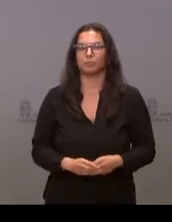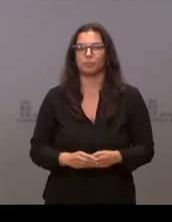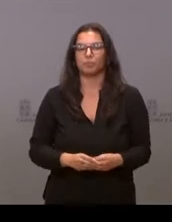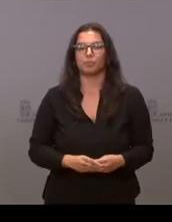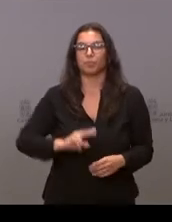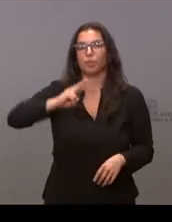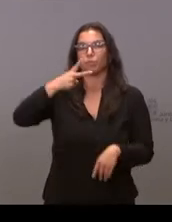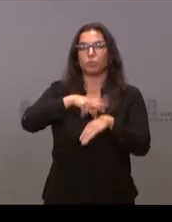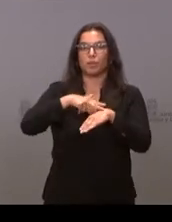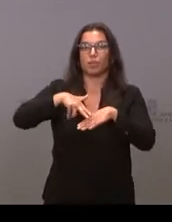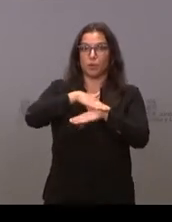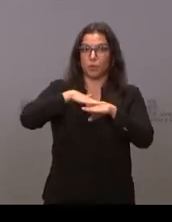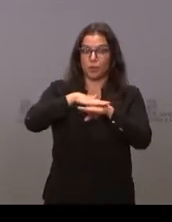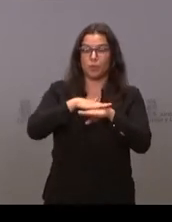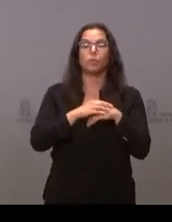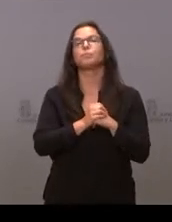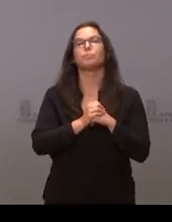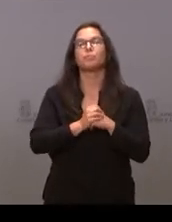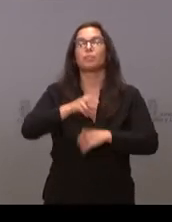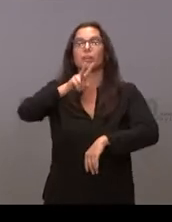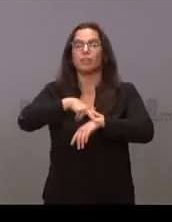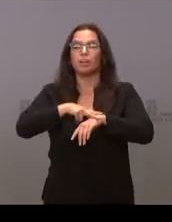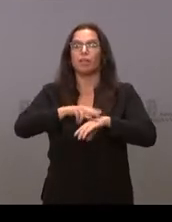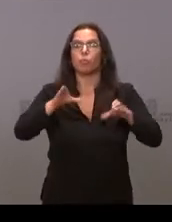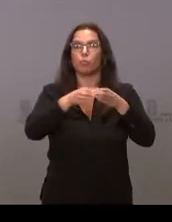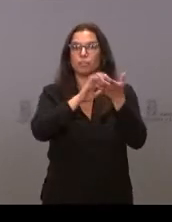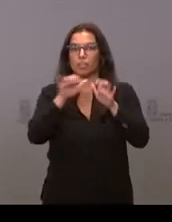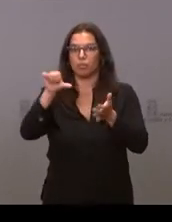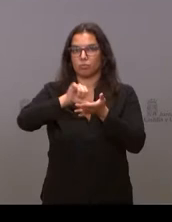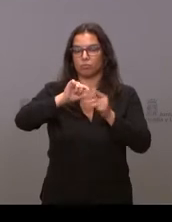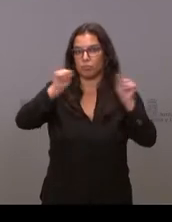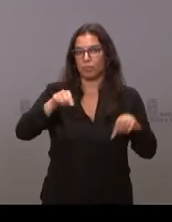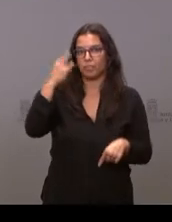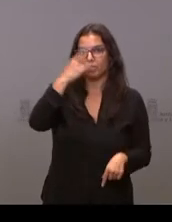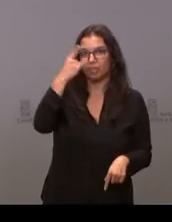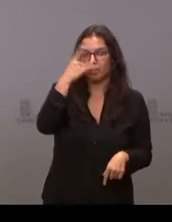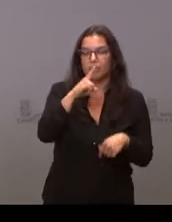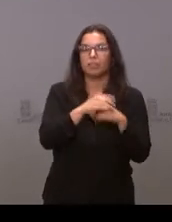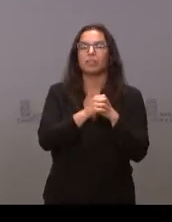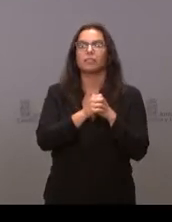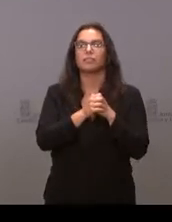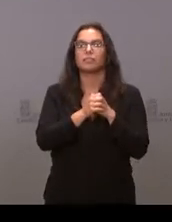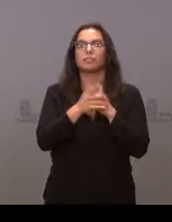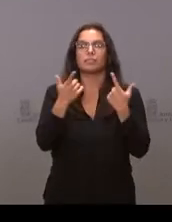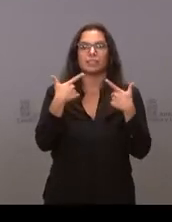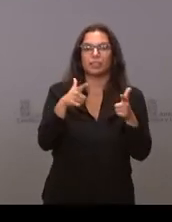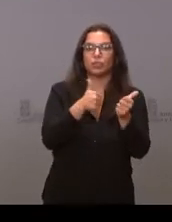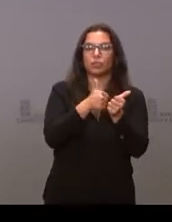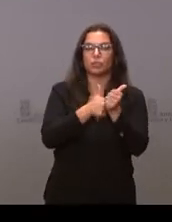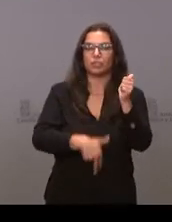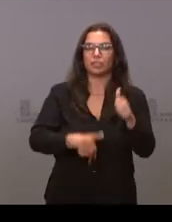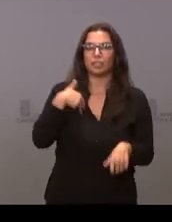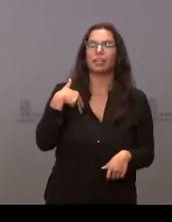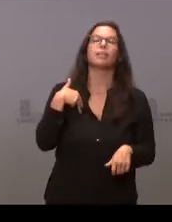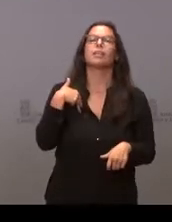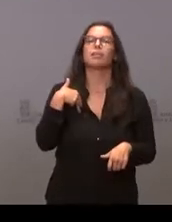Subdelegada del Gobierno, delegado de la Junta de Castilla y León en Salamanca, secretario de Estado de Agricultura, secretario general de la Junta,